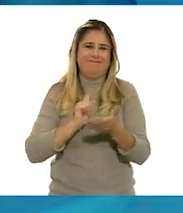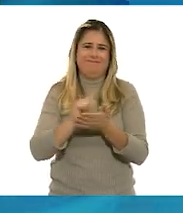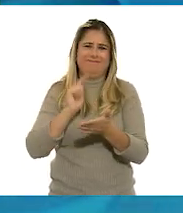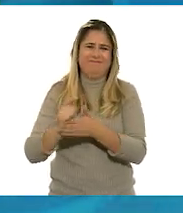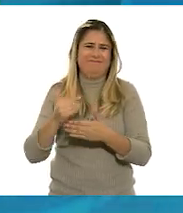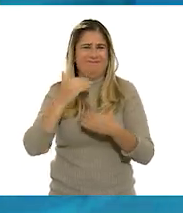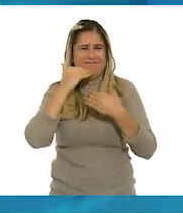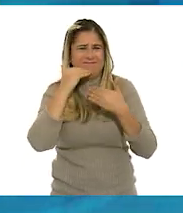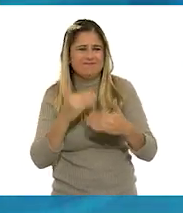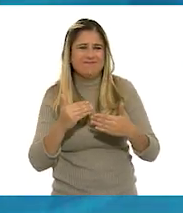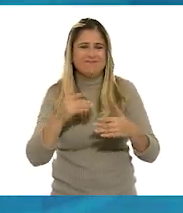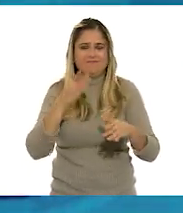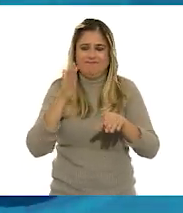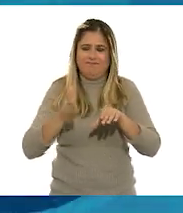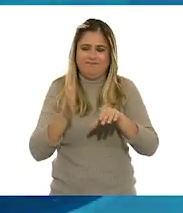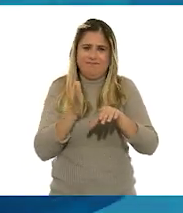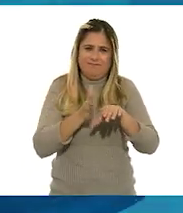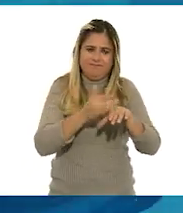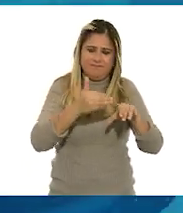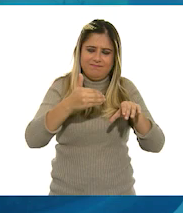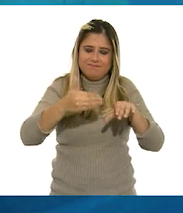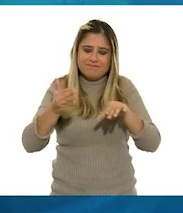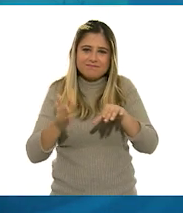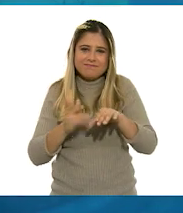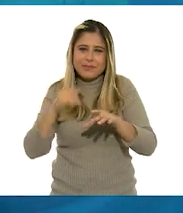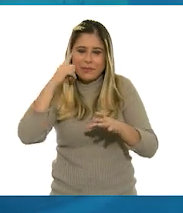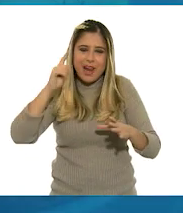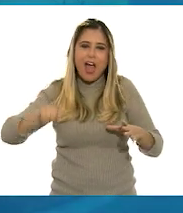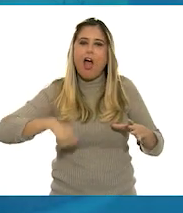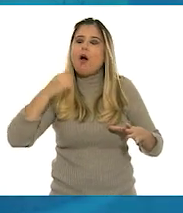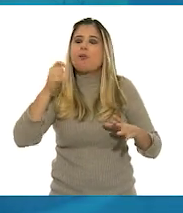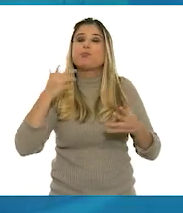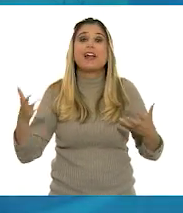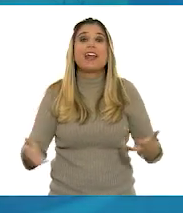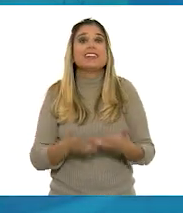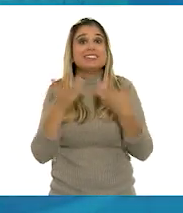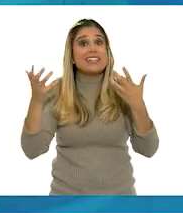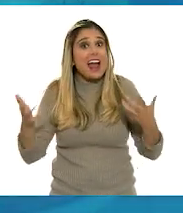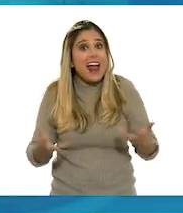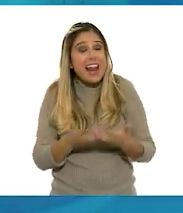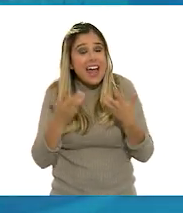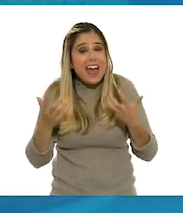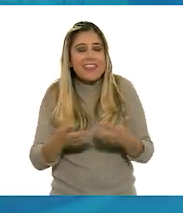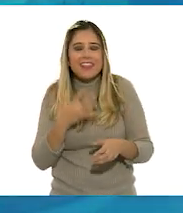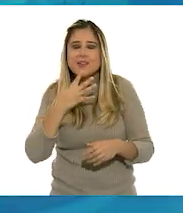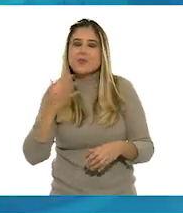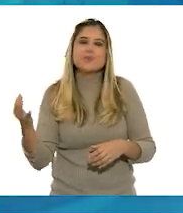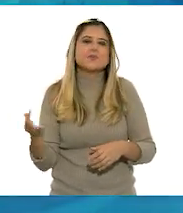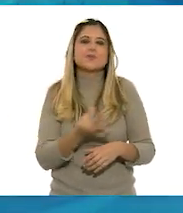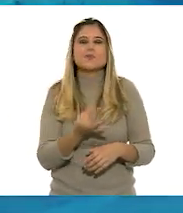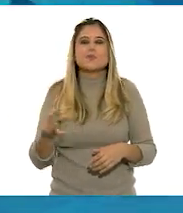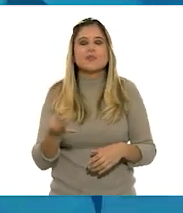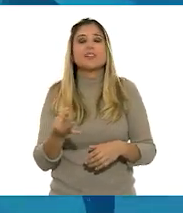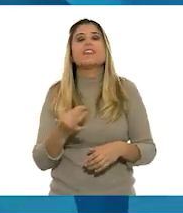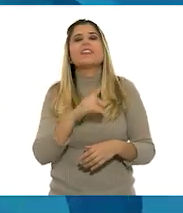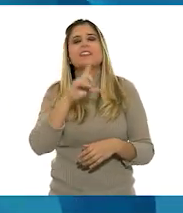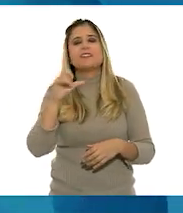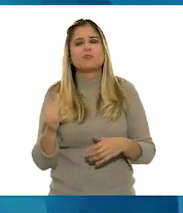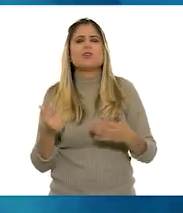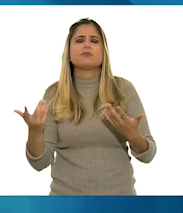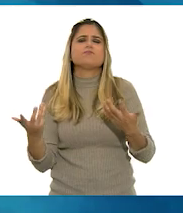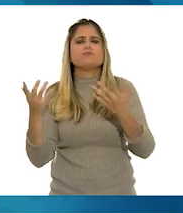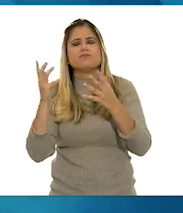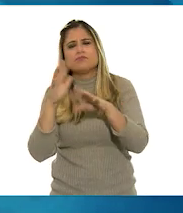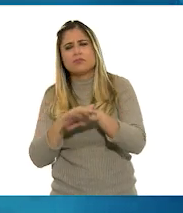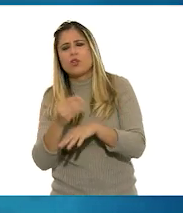desinfecto, las pico para hacerme una rica y nutritiva ensalada. Bien. Y bueno, pues después las combino con distintos